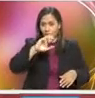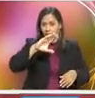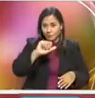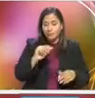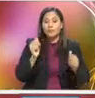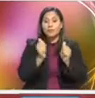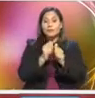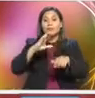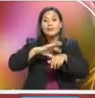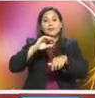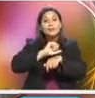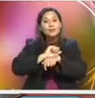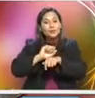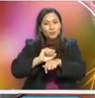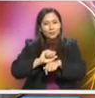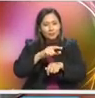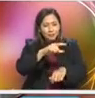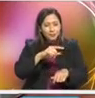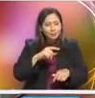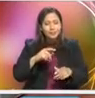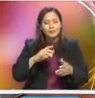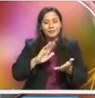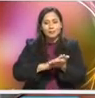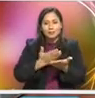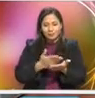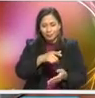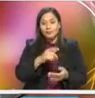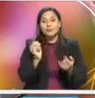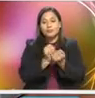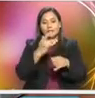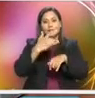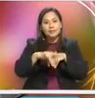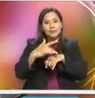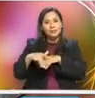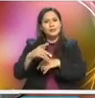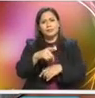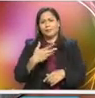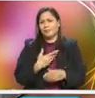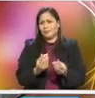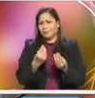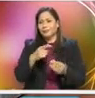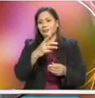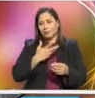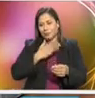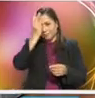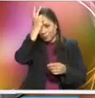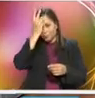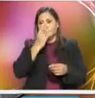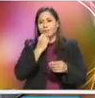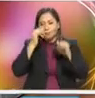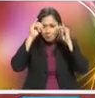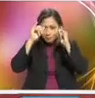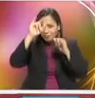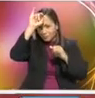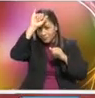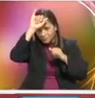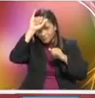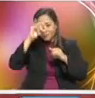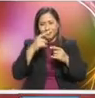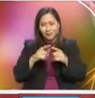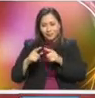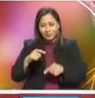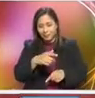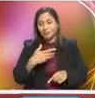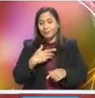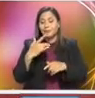con cecina. Así es. Y bueno, son también deliciosas. muchos quesos, porque yo supongo que hay bastante ganado. Entonces, la idea es que hay, por ejemplo,